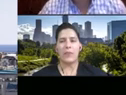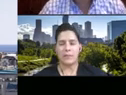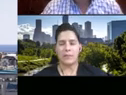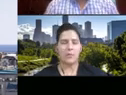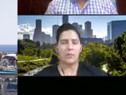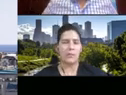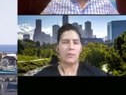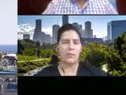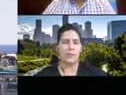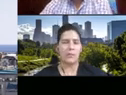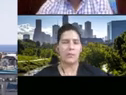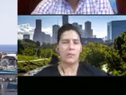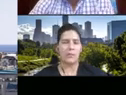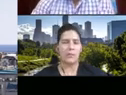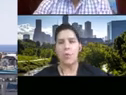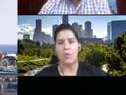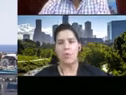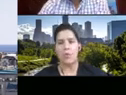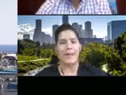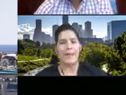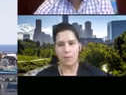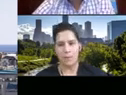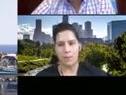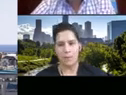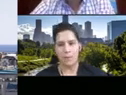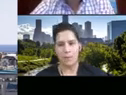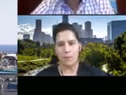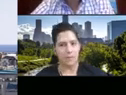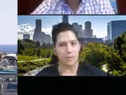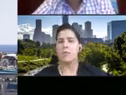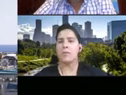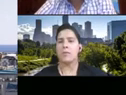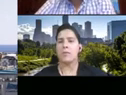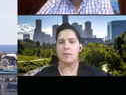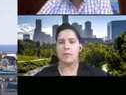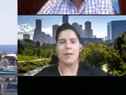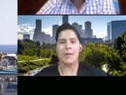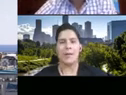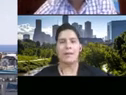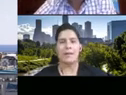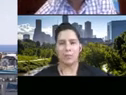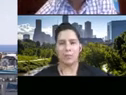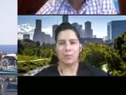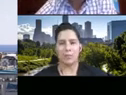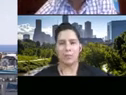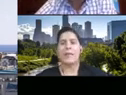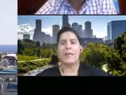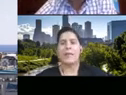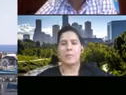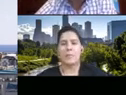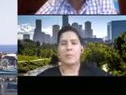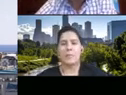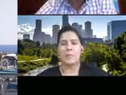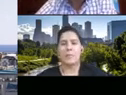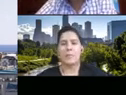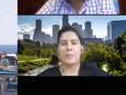montaña rusa que se llama The Bullet, tenemos caídas libres, tenemos sillas voladoras, en fin, vamos a tener acceso a más de 10 rides. Y lo espectacular de esta